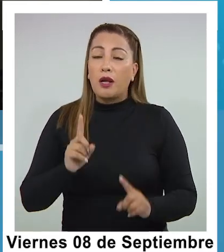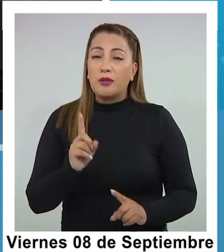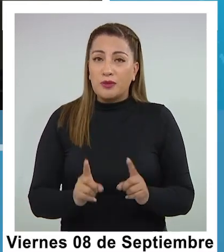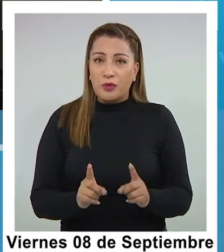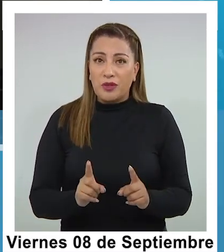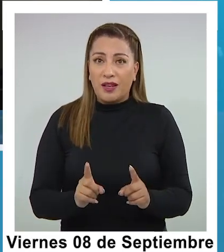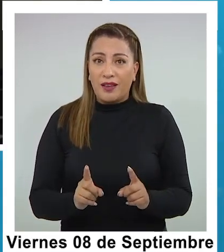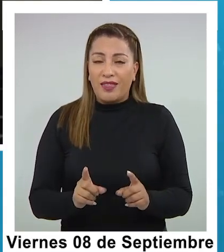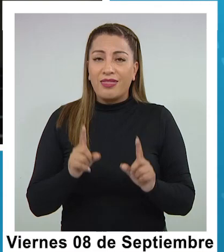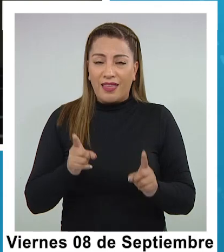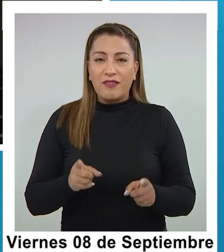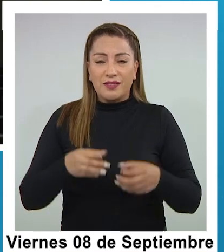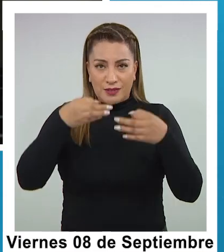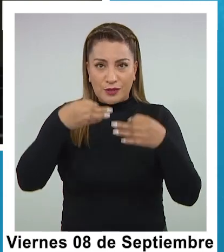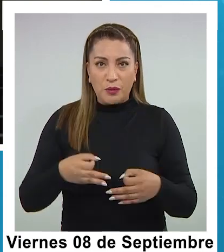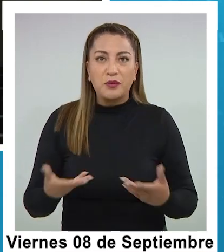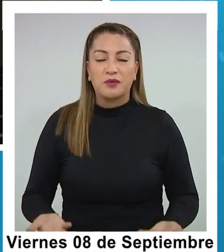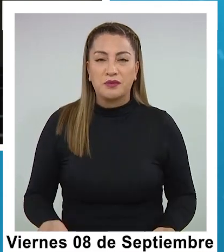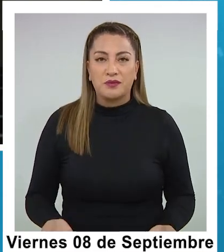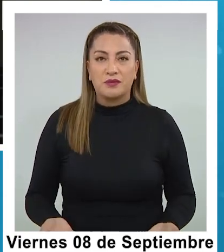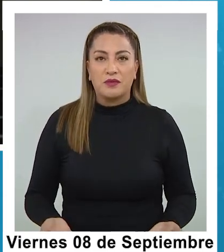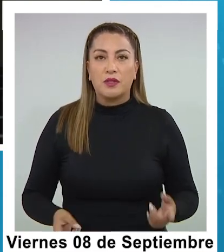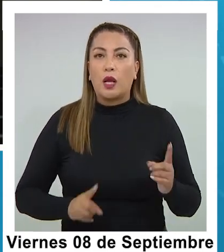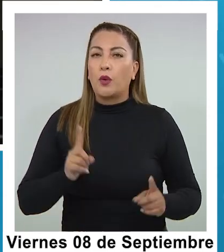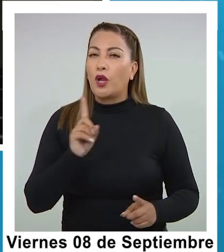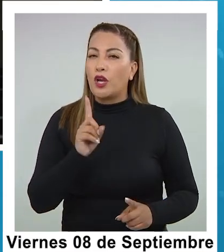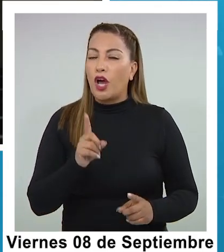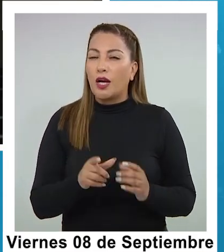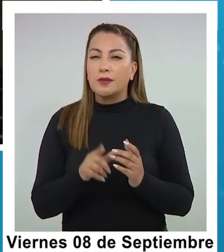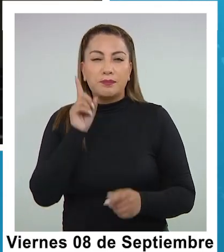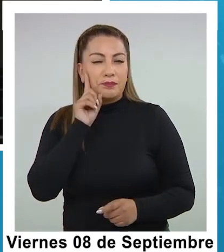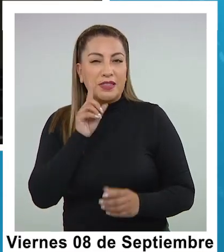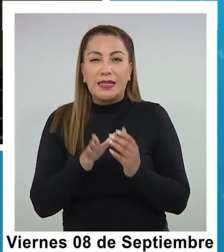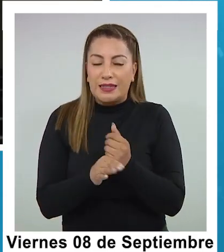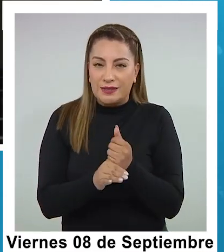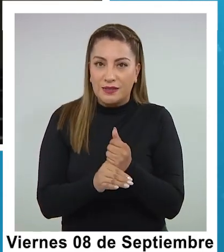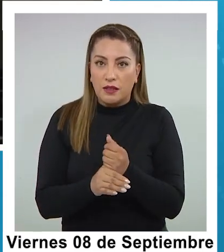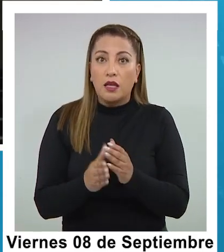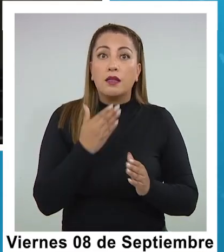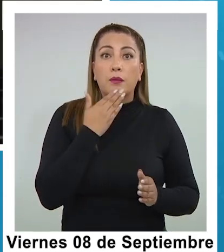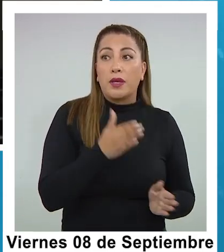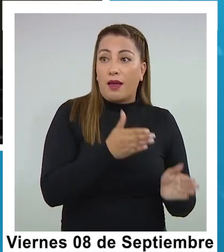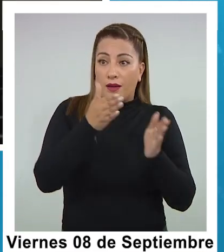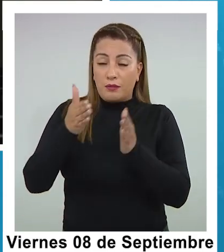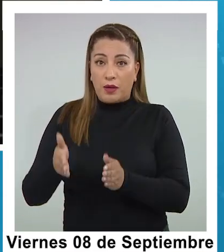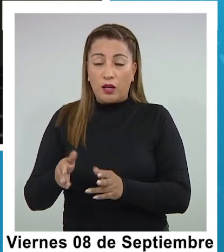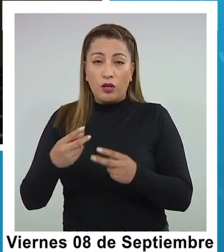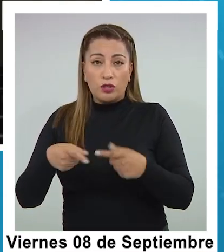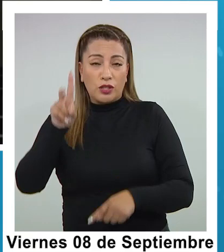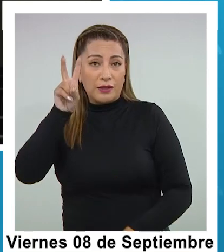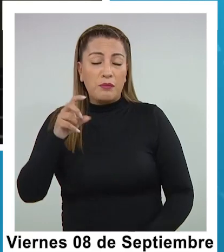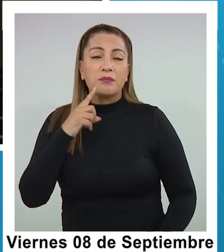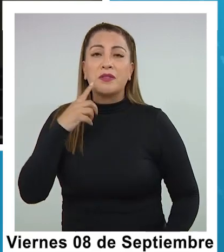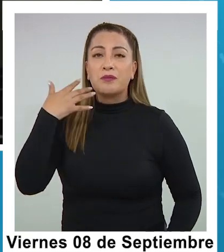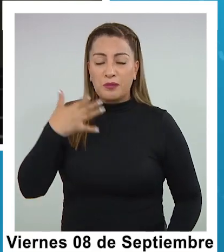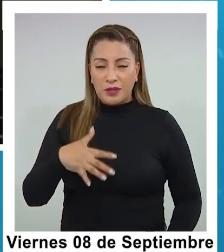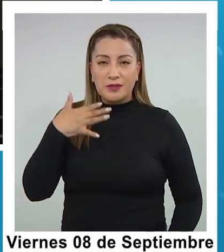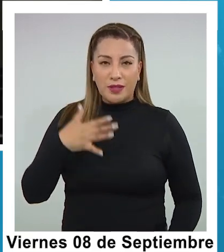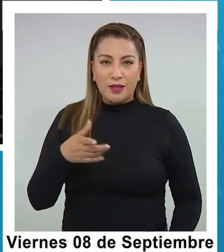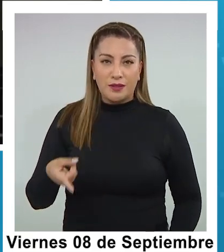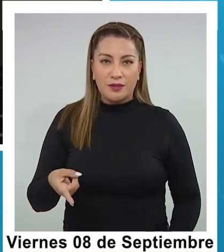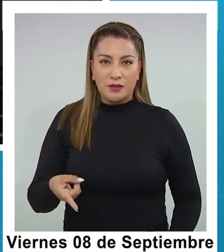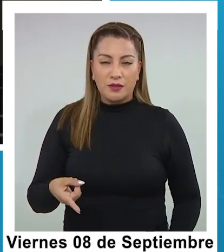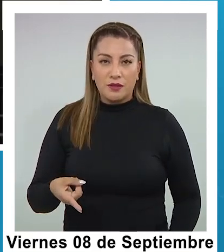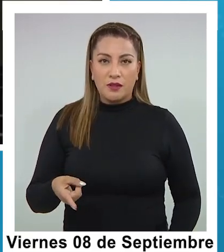sus convicciones, ¿ya? Y no se dejaría engañar. Y por otro lado, que a mí me parece tremendamente importante decir que